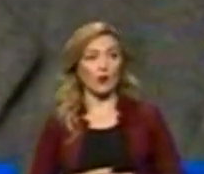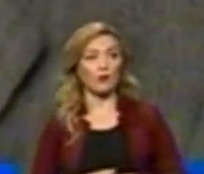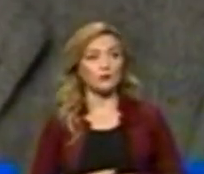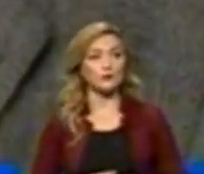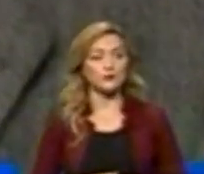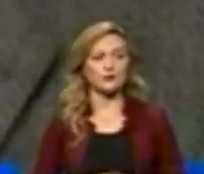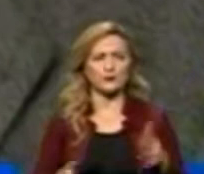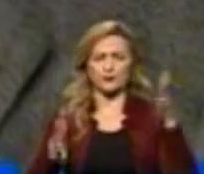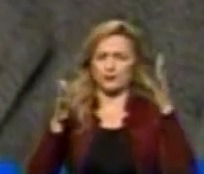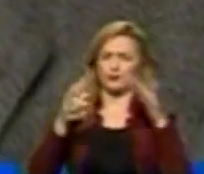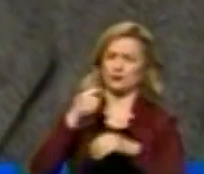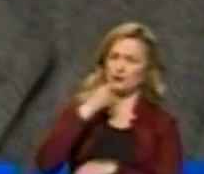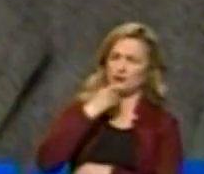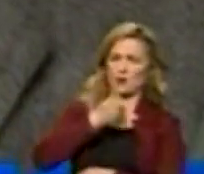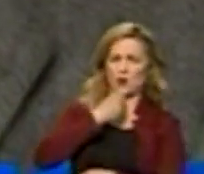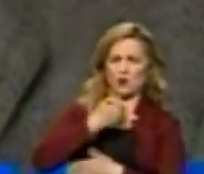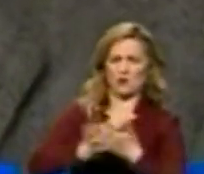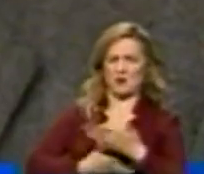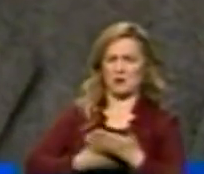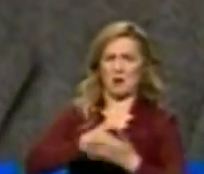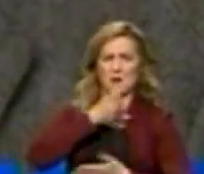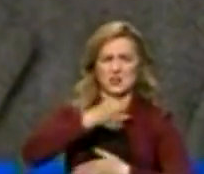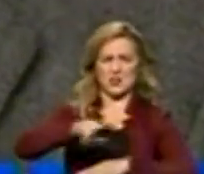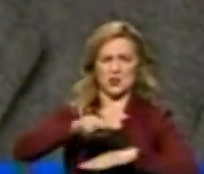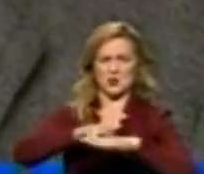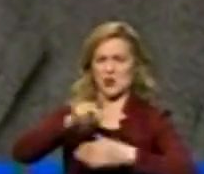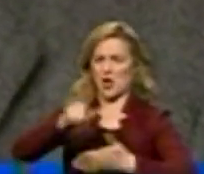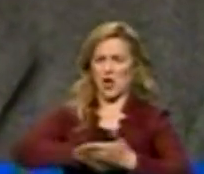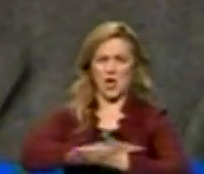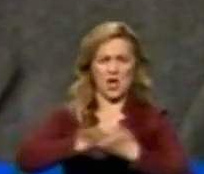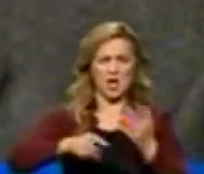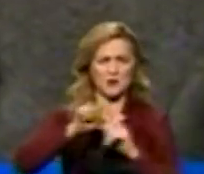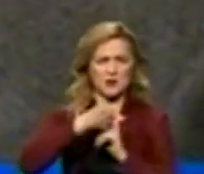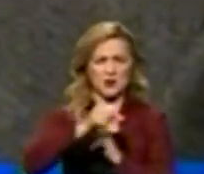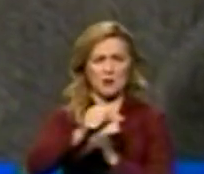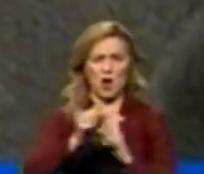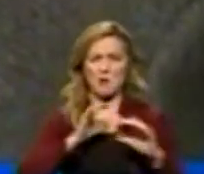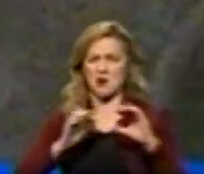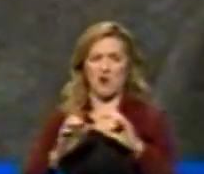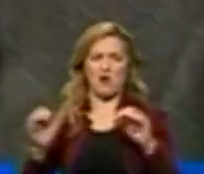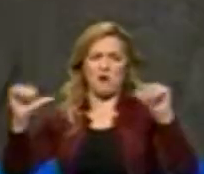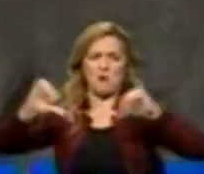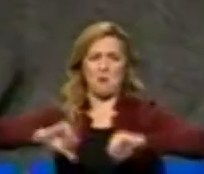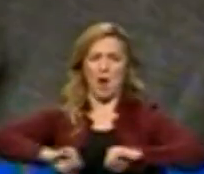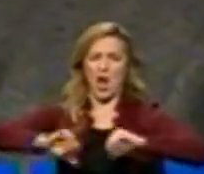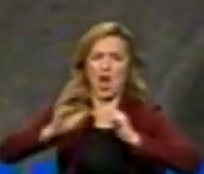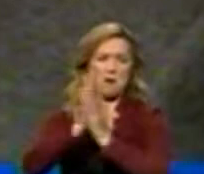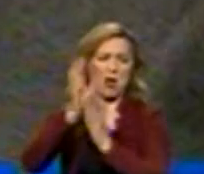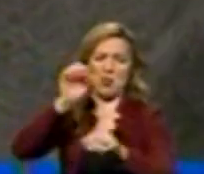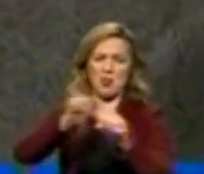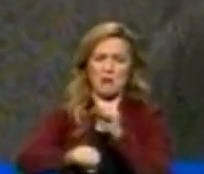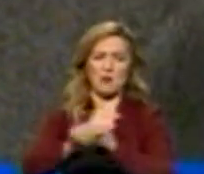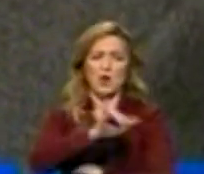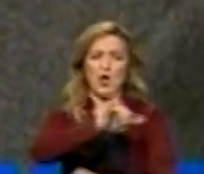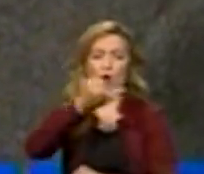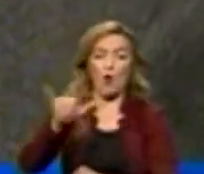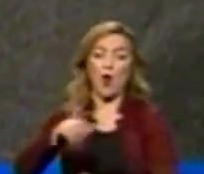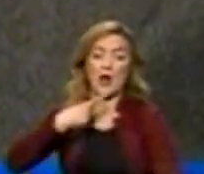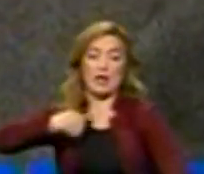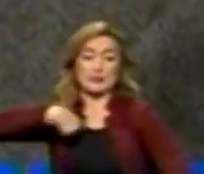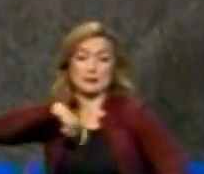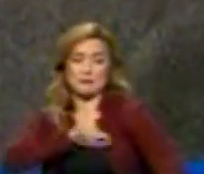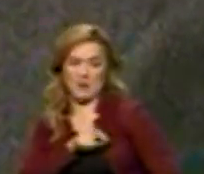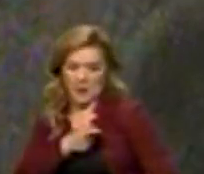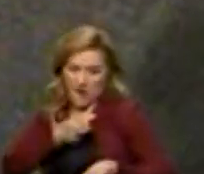a descalificar al periodismo de la prensa nacional al sistema de comunicación y comparar con inquisición española que lleva al